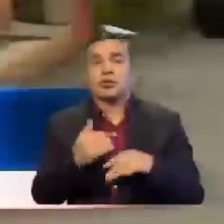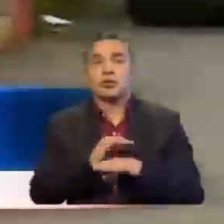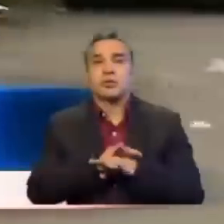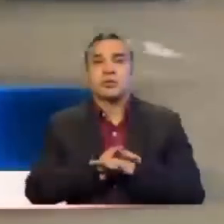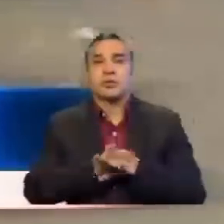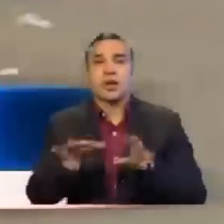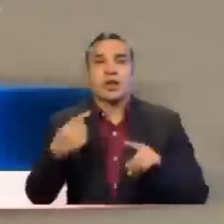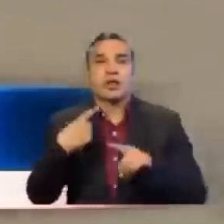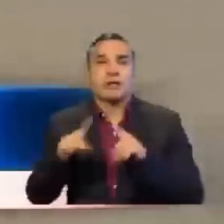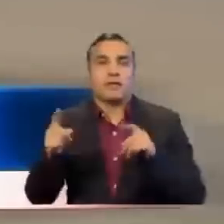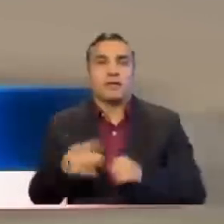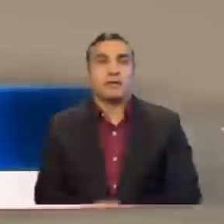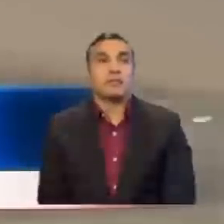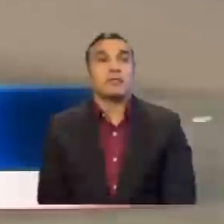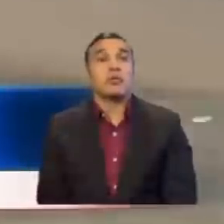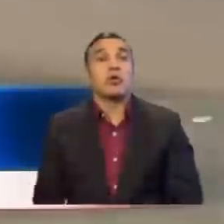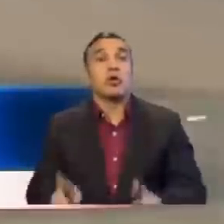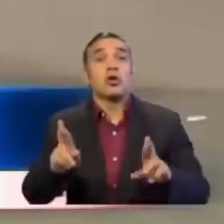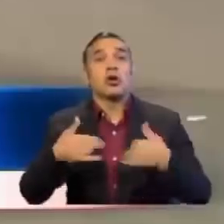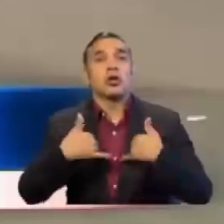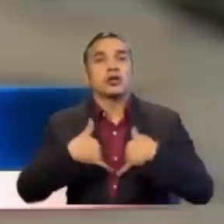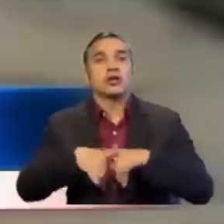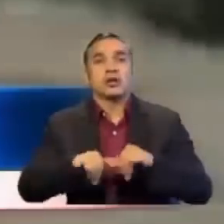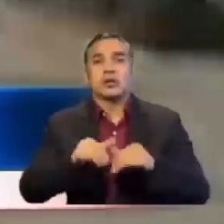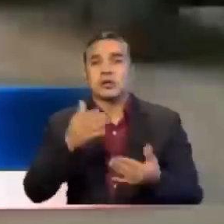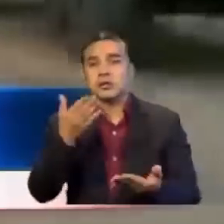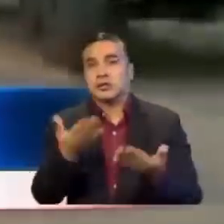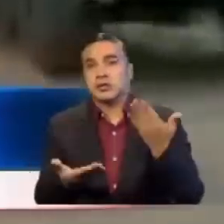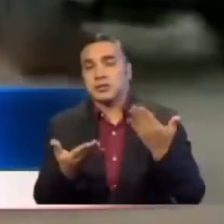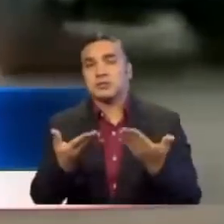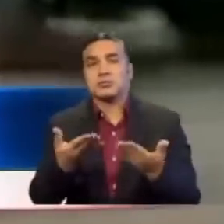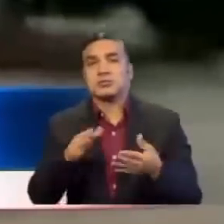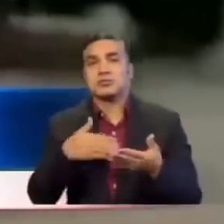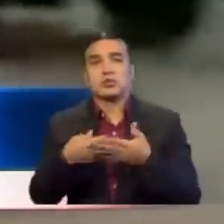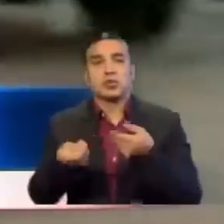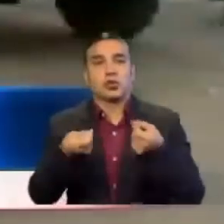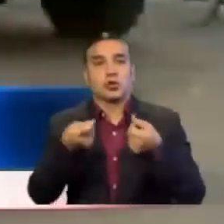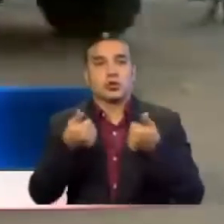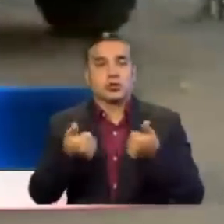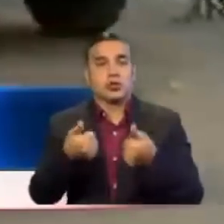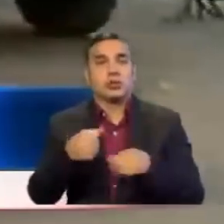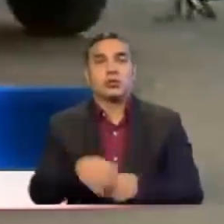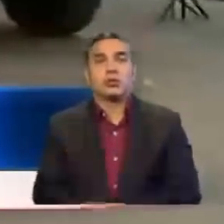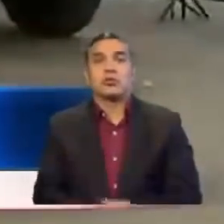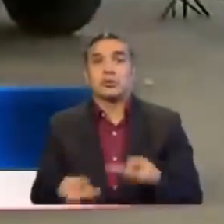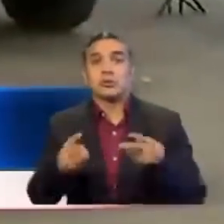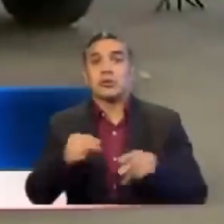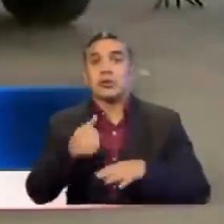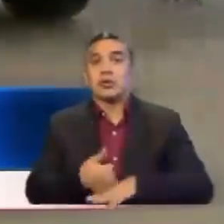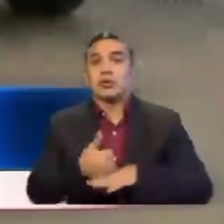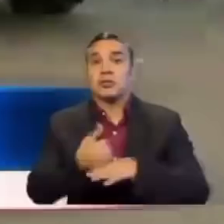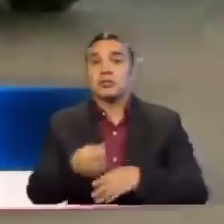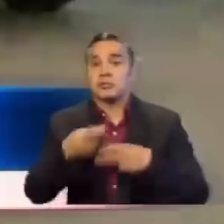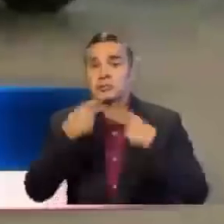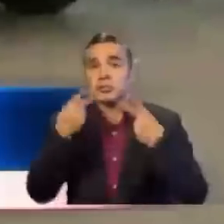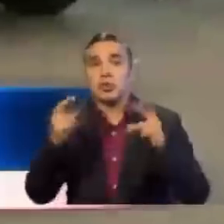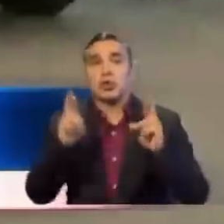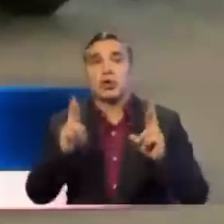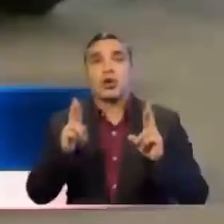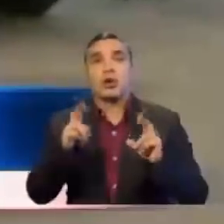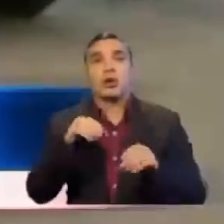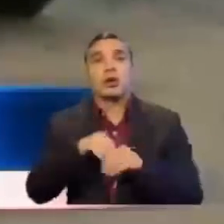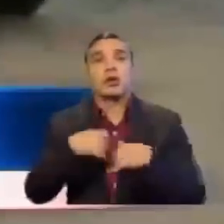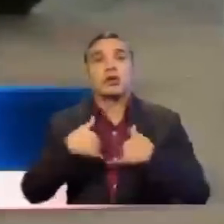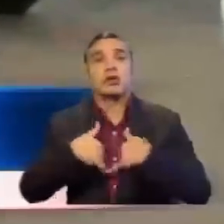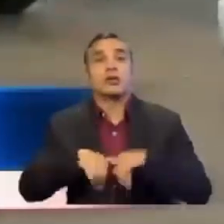el ambiente es distinto. Esperemos que se mantenga así. Al parecer se ha tomado control ya, según también la versión de las autoridades. Esperemos que